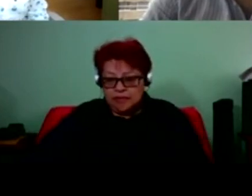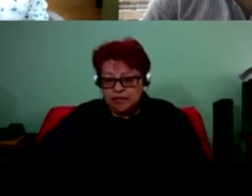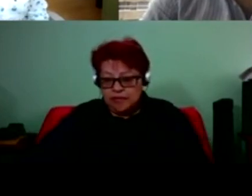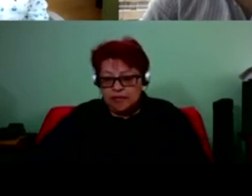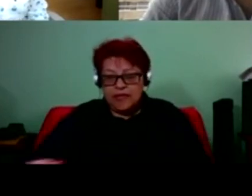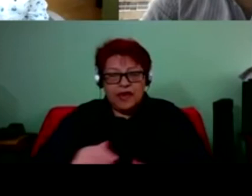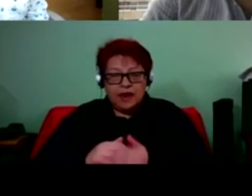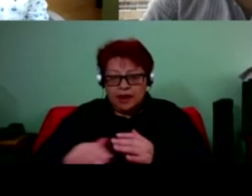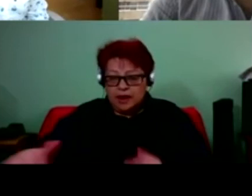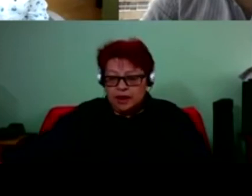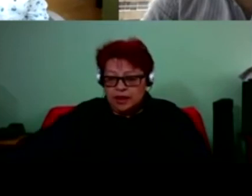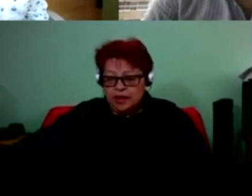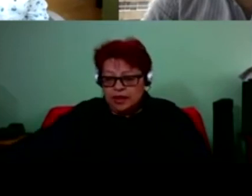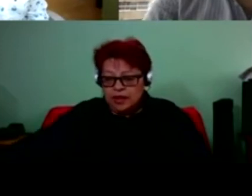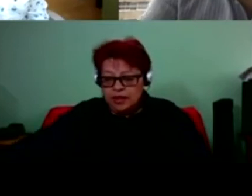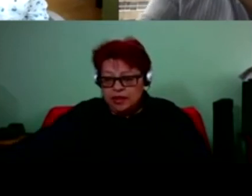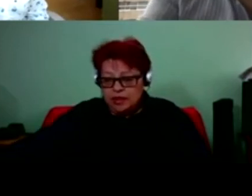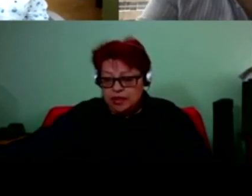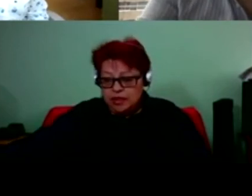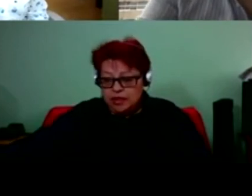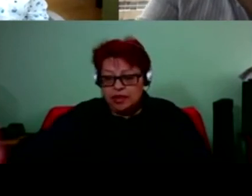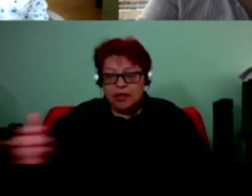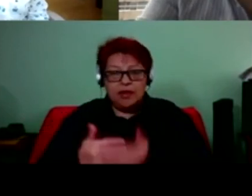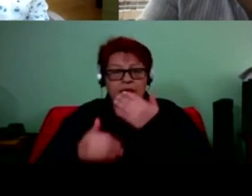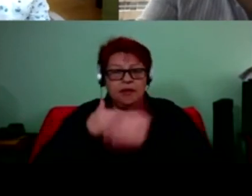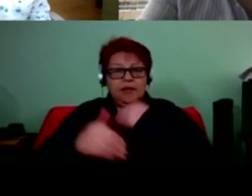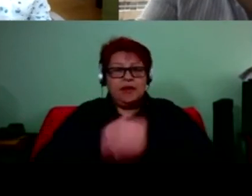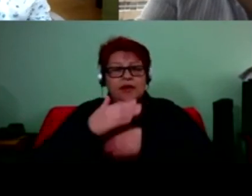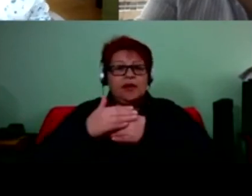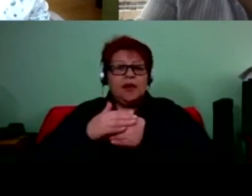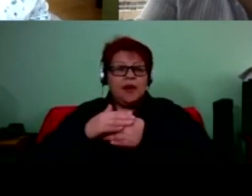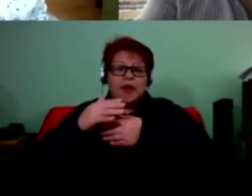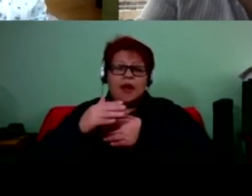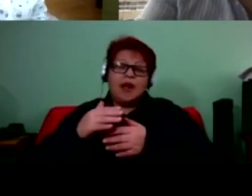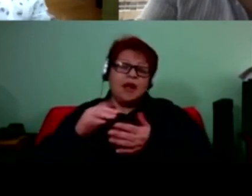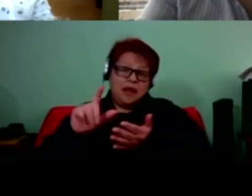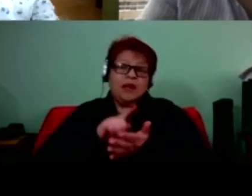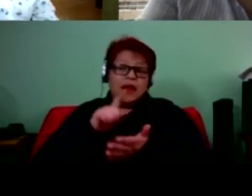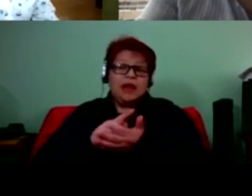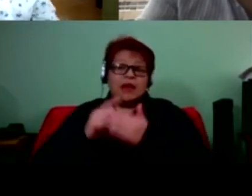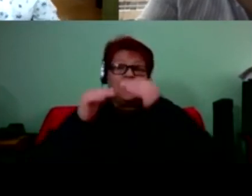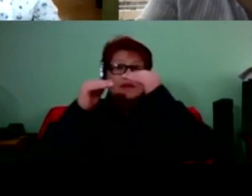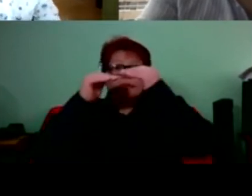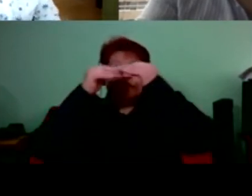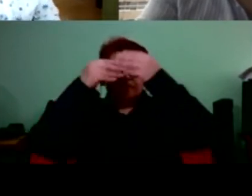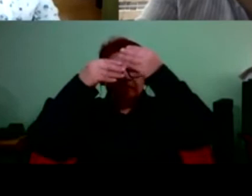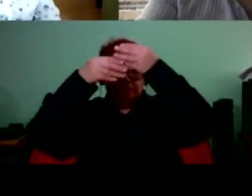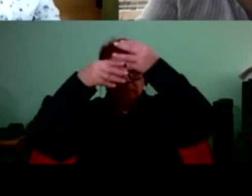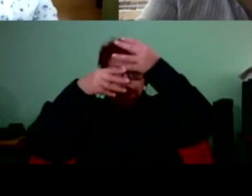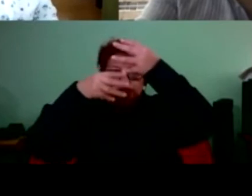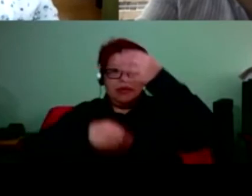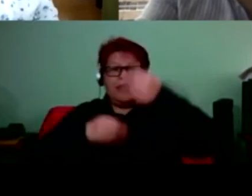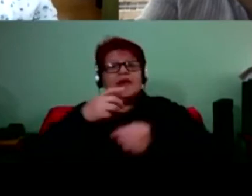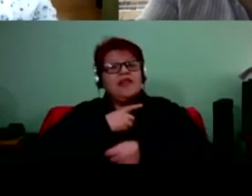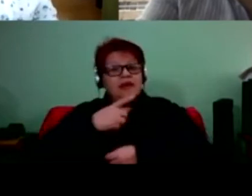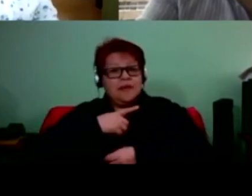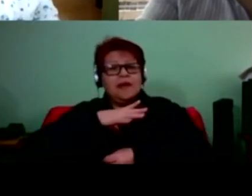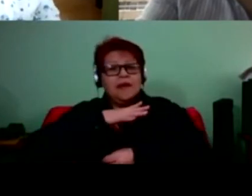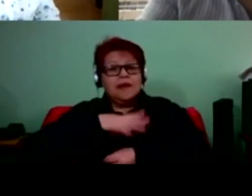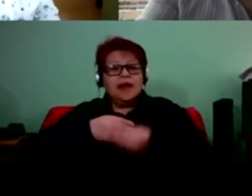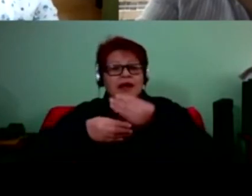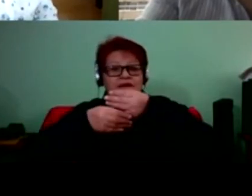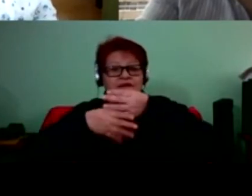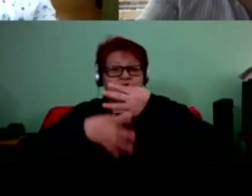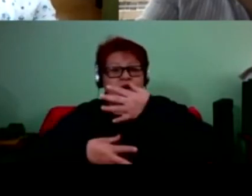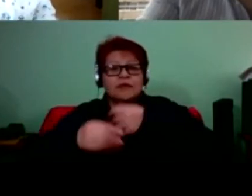Mencionaba en el tema de proceso legislativo, la información que se debe tener, pues tiene que